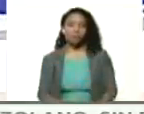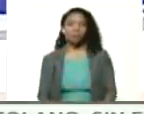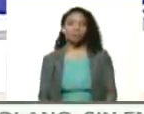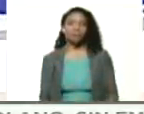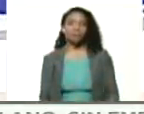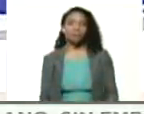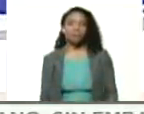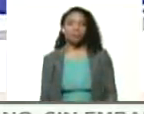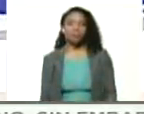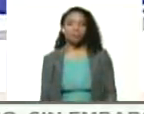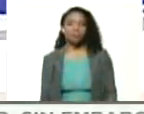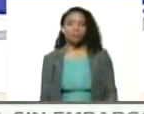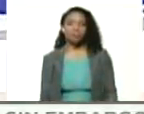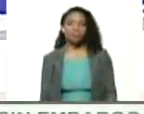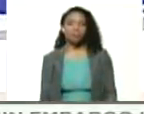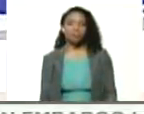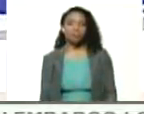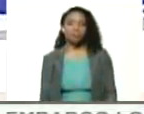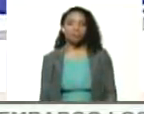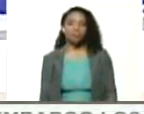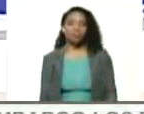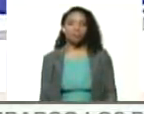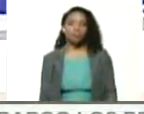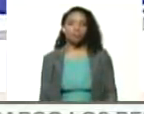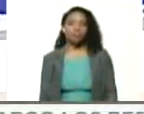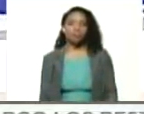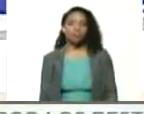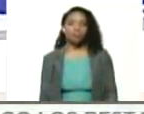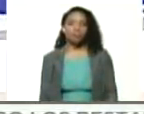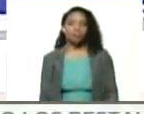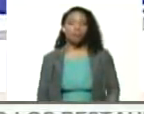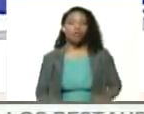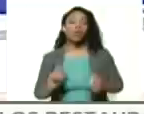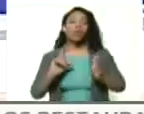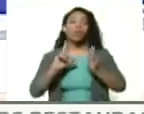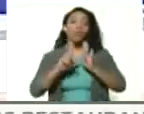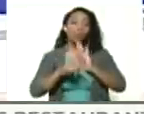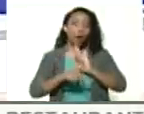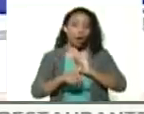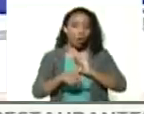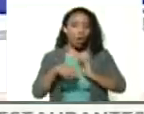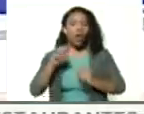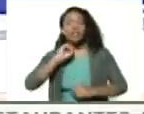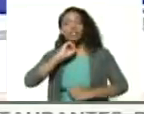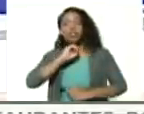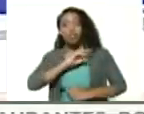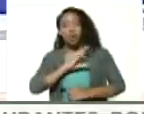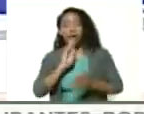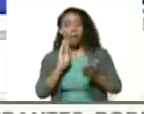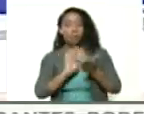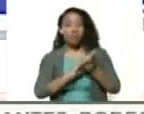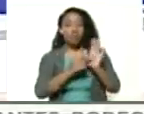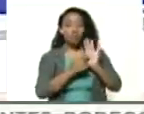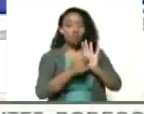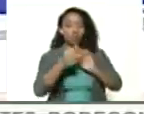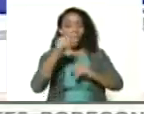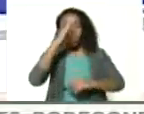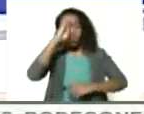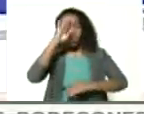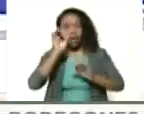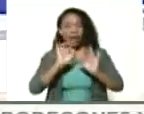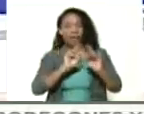Luego hubo un hecho histórico que marcó sin lugar a dudas la agenda